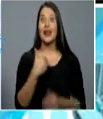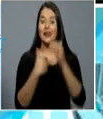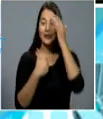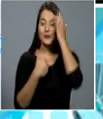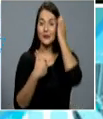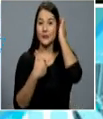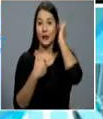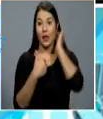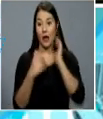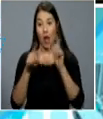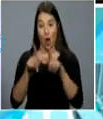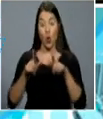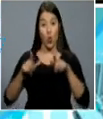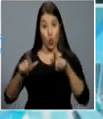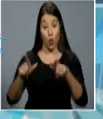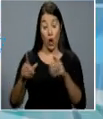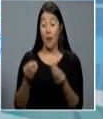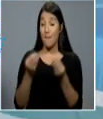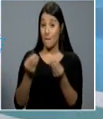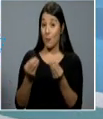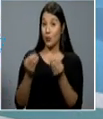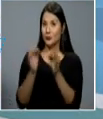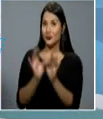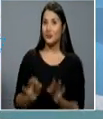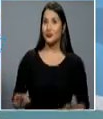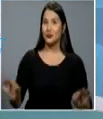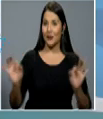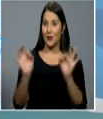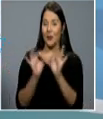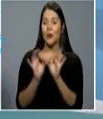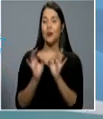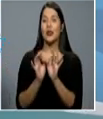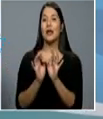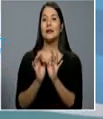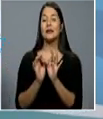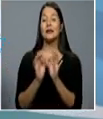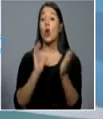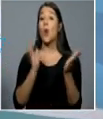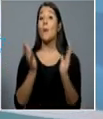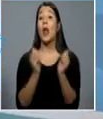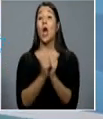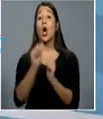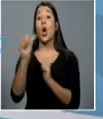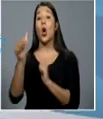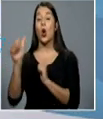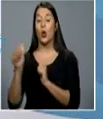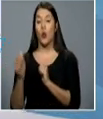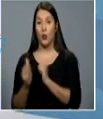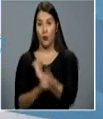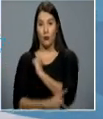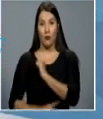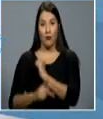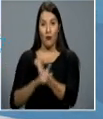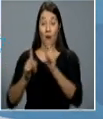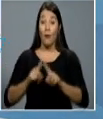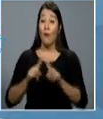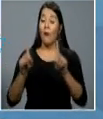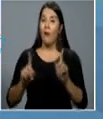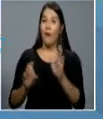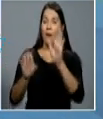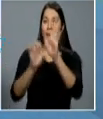los listados muy envidiable por parte de muchos otros países, pero el ejemplo de Costa